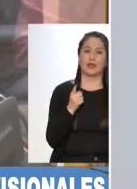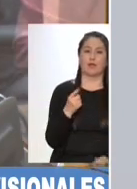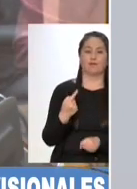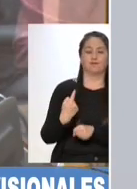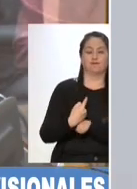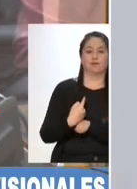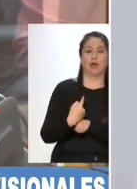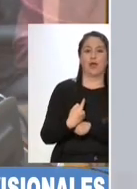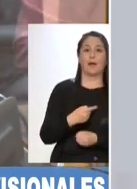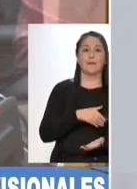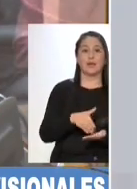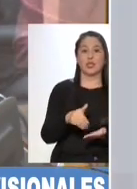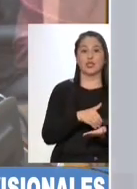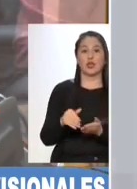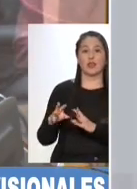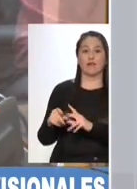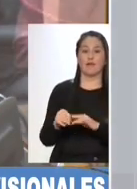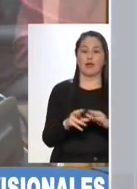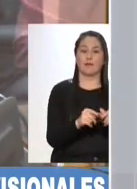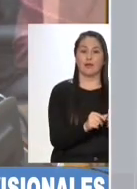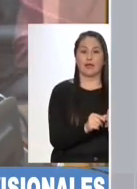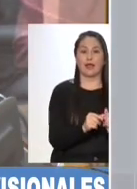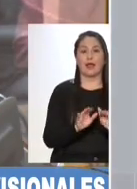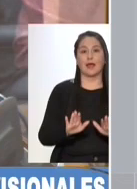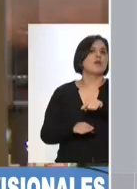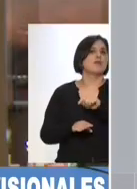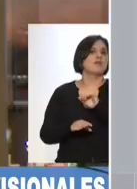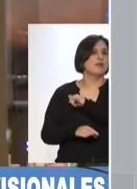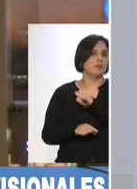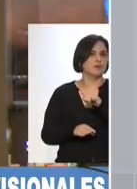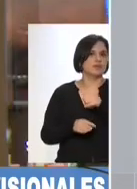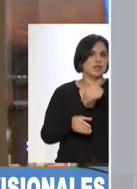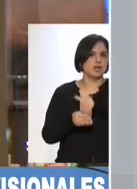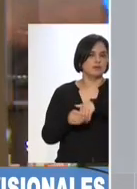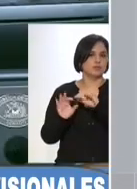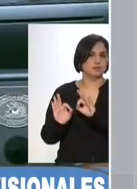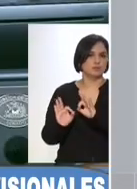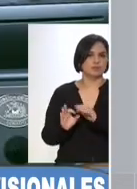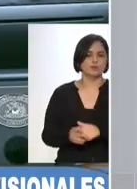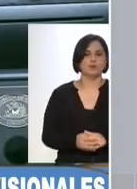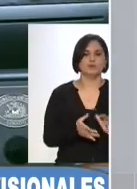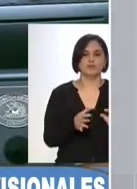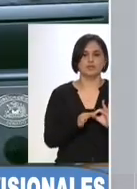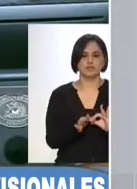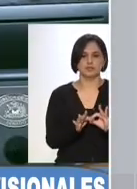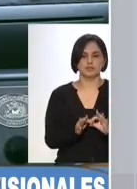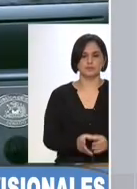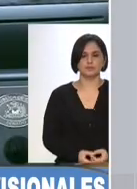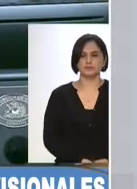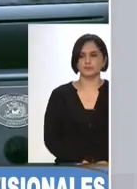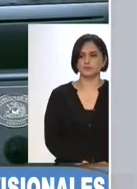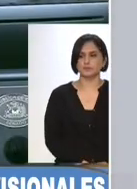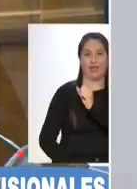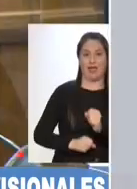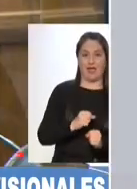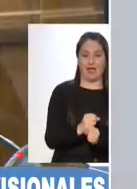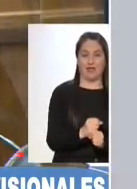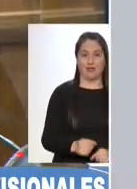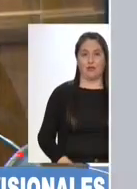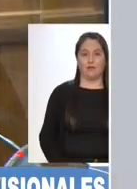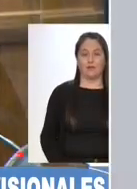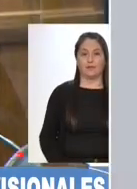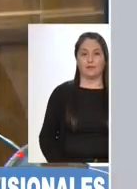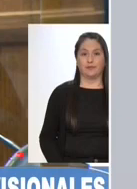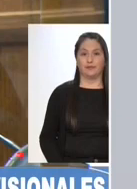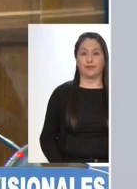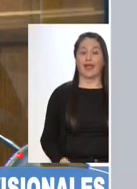en términos de la tipificación de los tipos de pensionados sube la pensión objetivamente? ¿Y cuánto